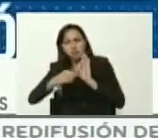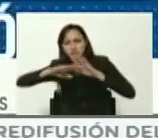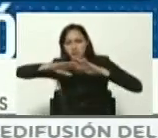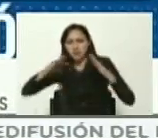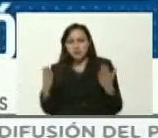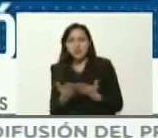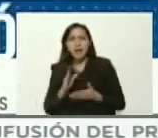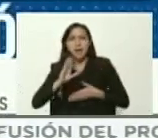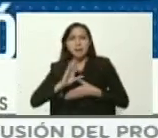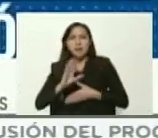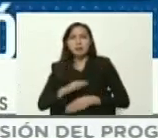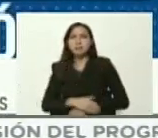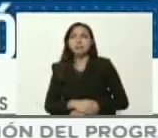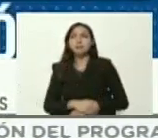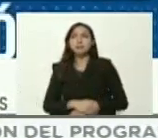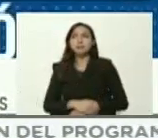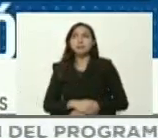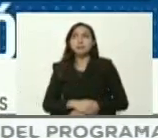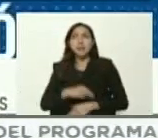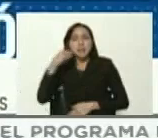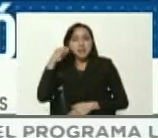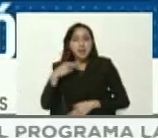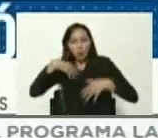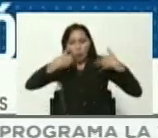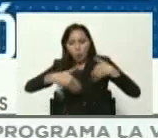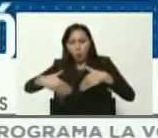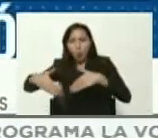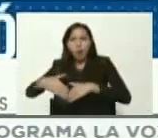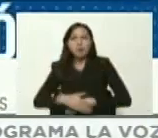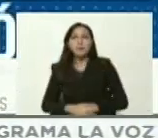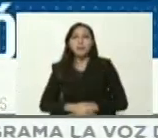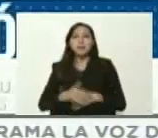continente americano, el ejército de Bolívar, y cómo